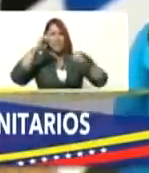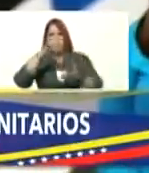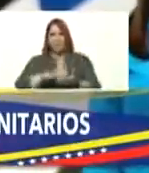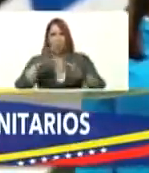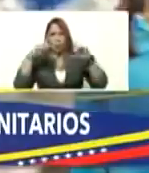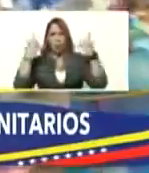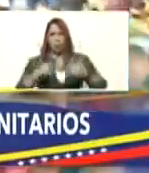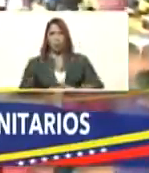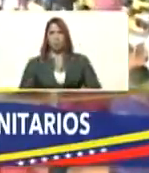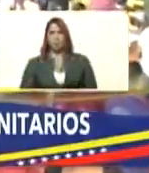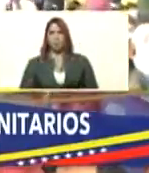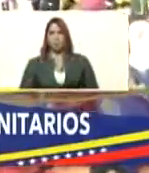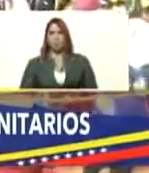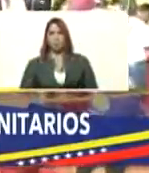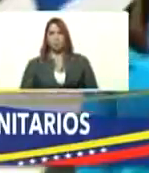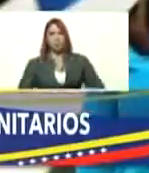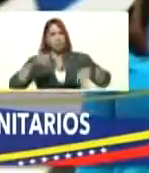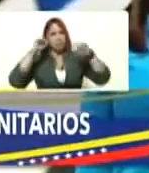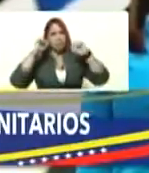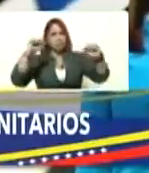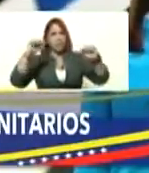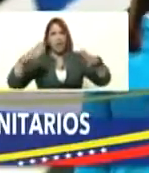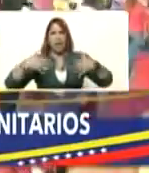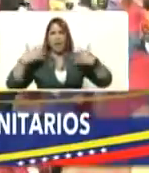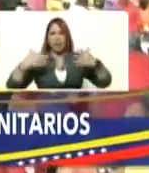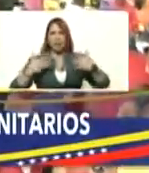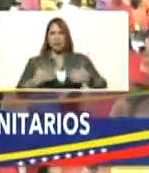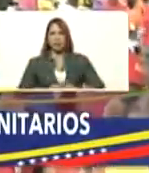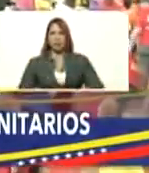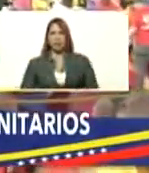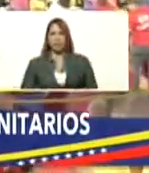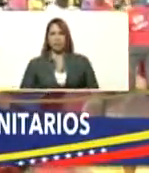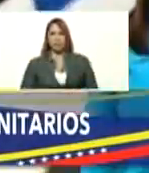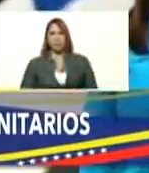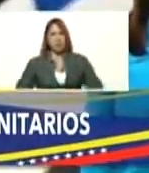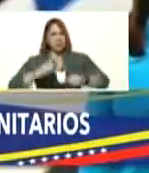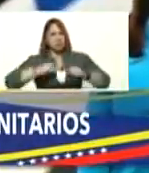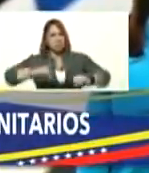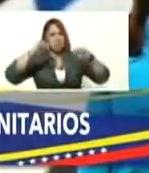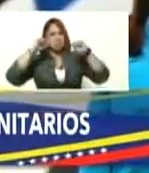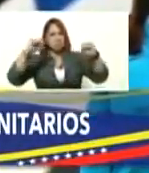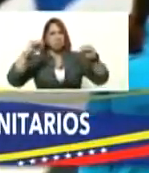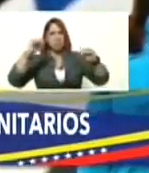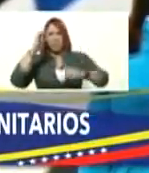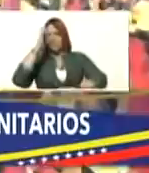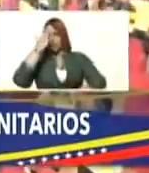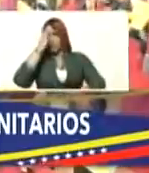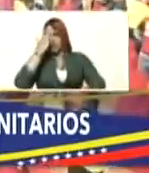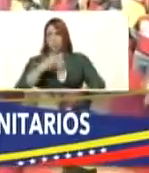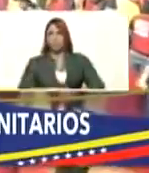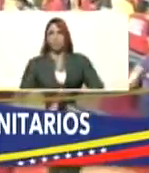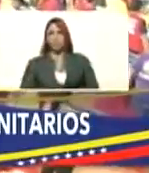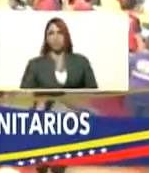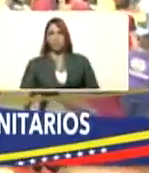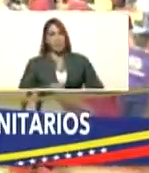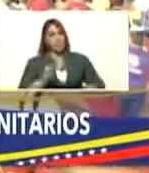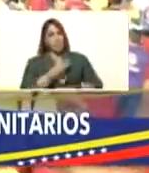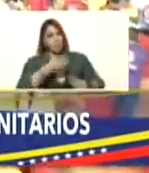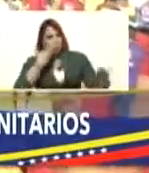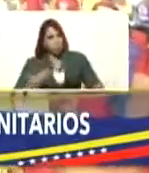Guaira! ¡Que viva la alegría! ¡Y que viva el carnaval!